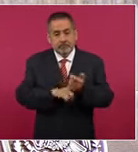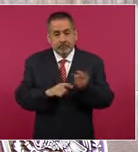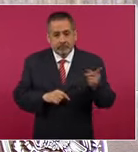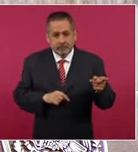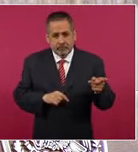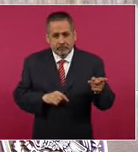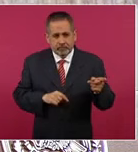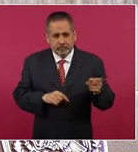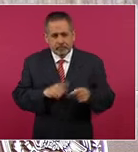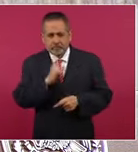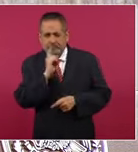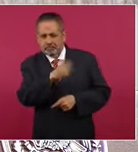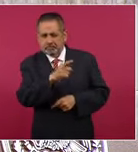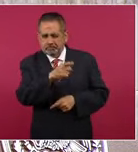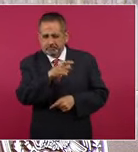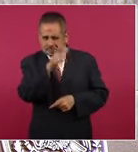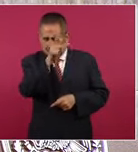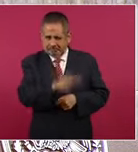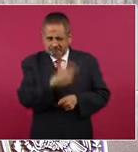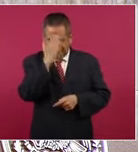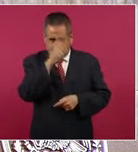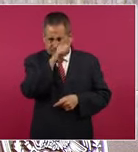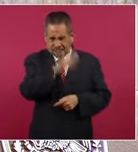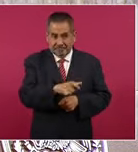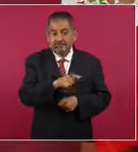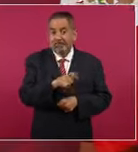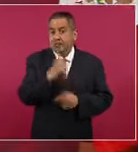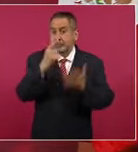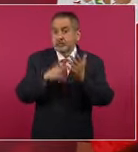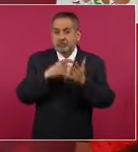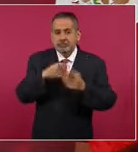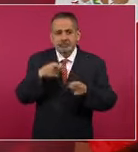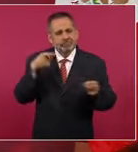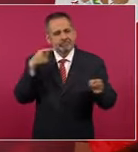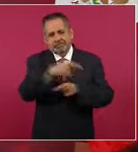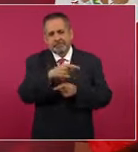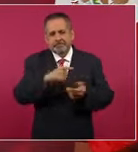le digo a ti, en un debate